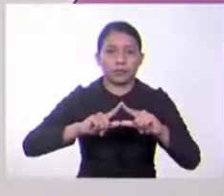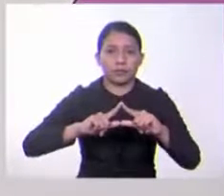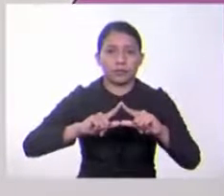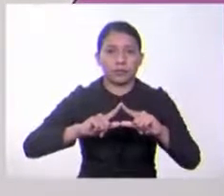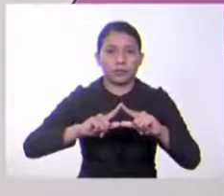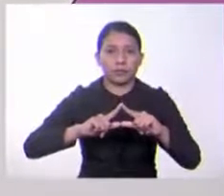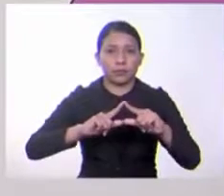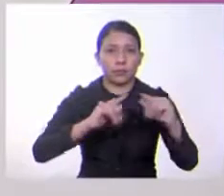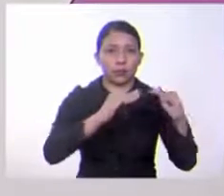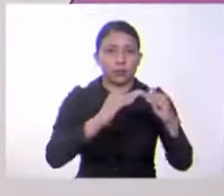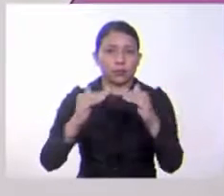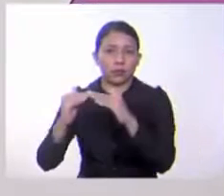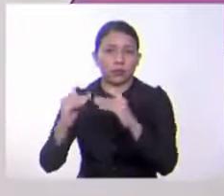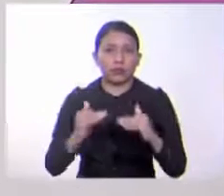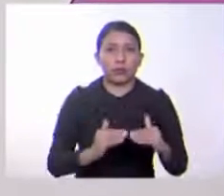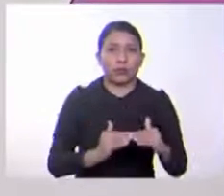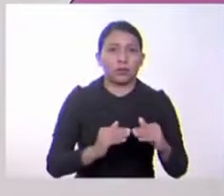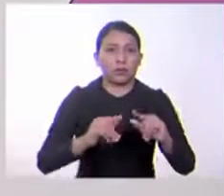iguales.